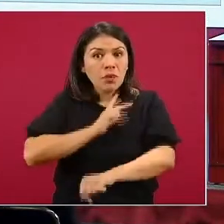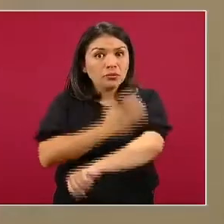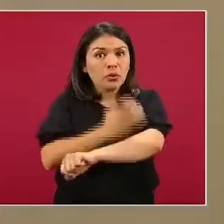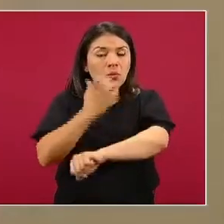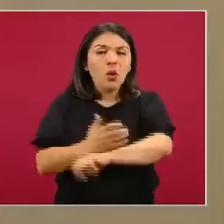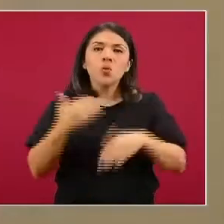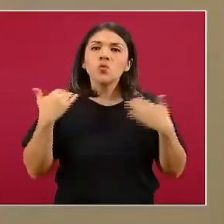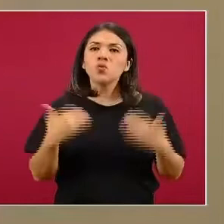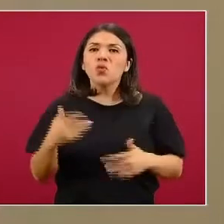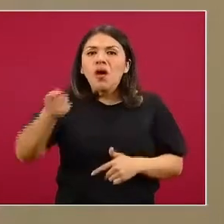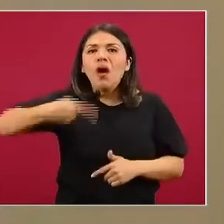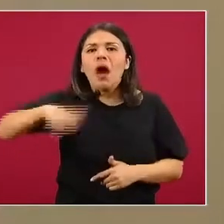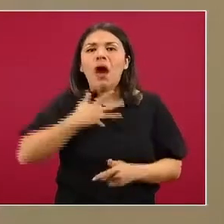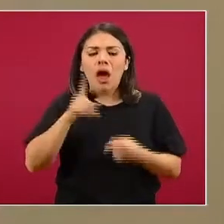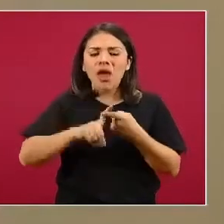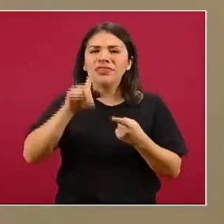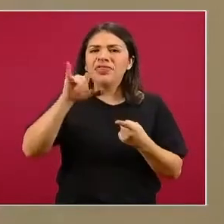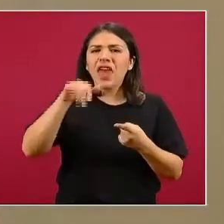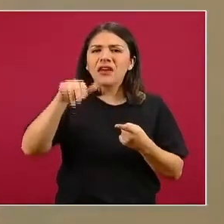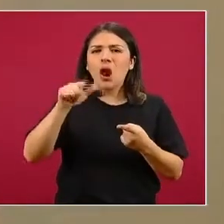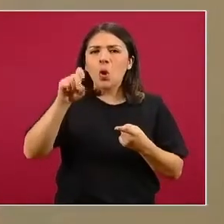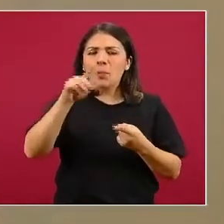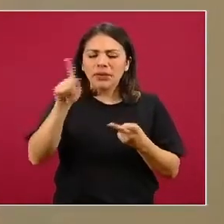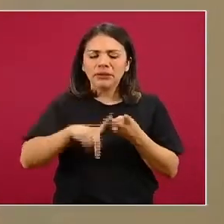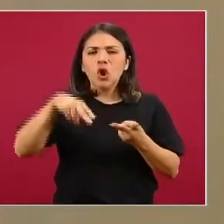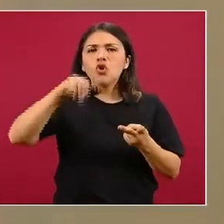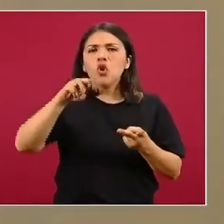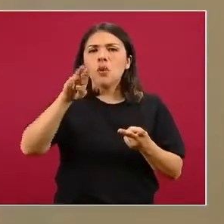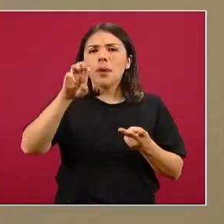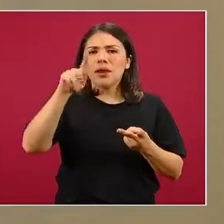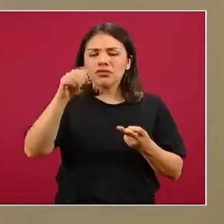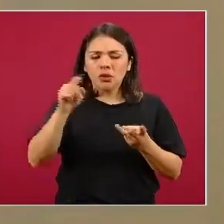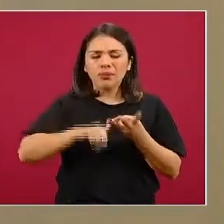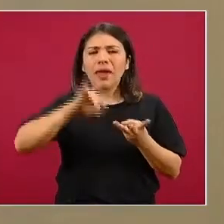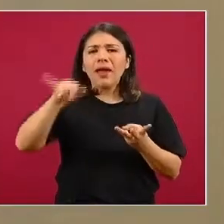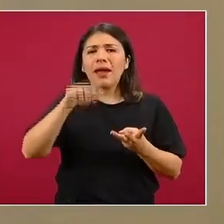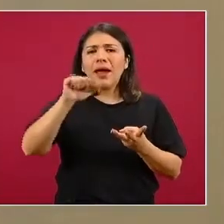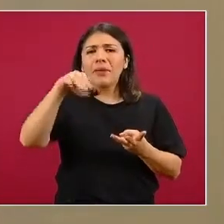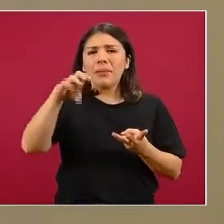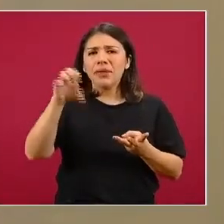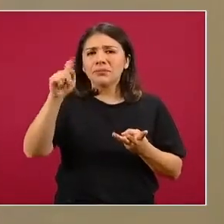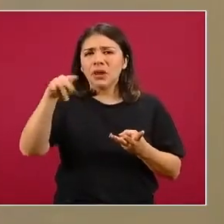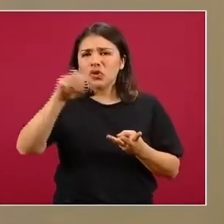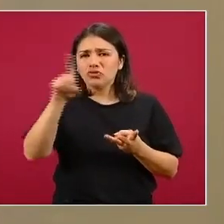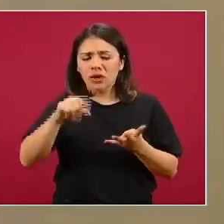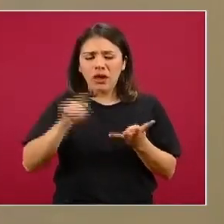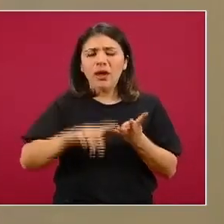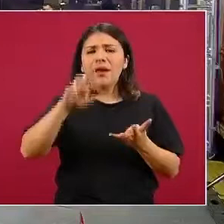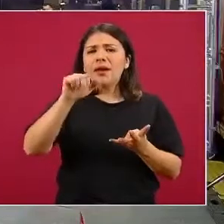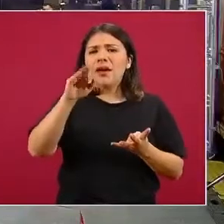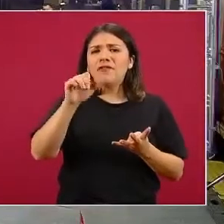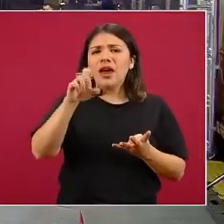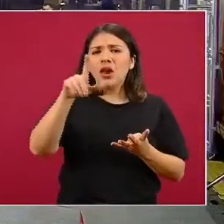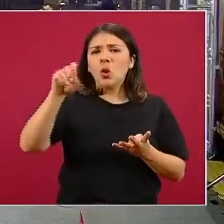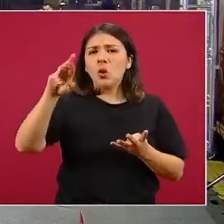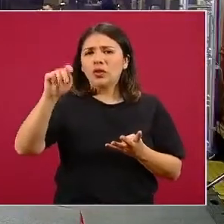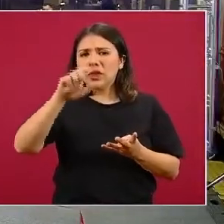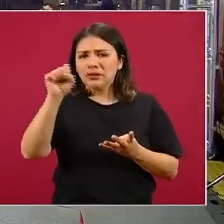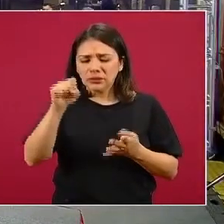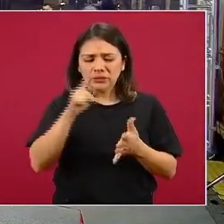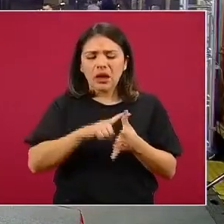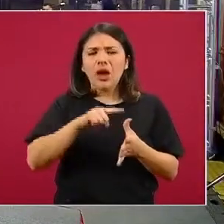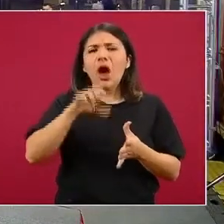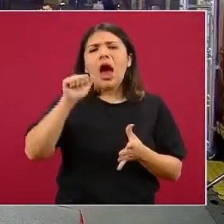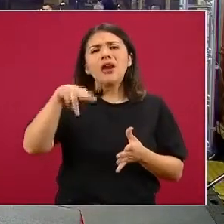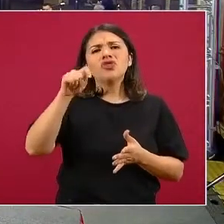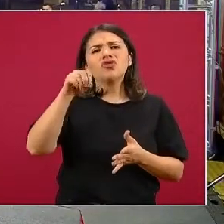compañeros, dentro de los que se encuentra Diana López, Norberto Hernández, Jaime Espinosa, Rafael Cortés, Antonio